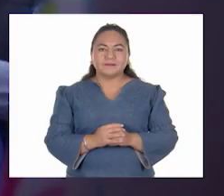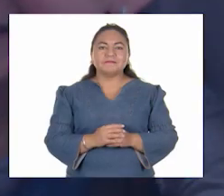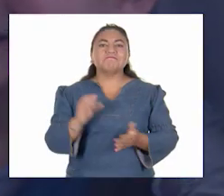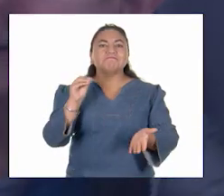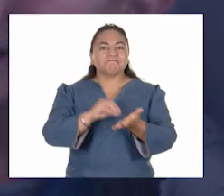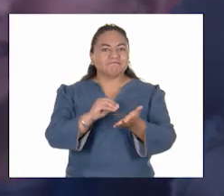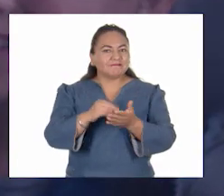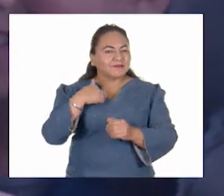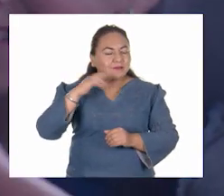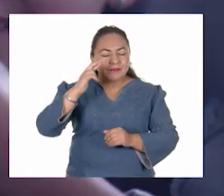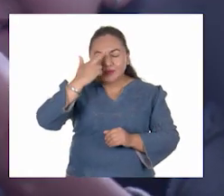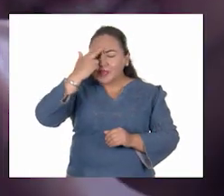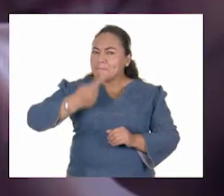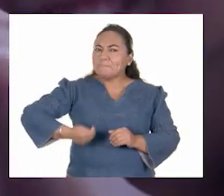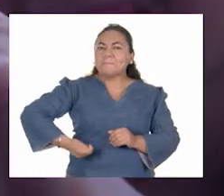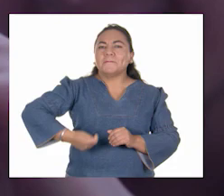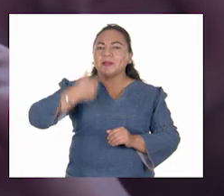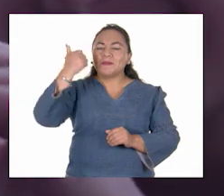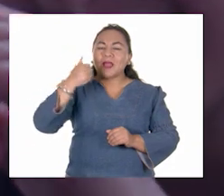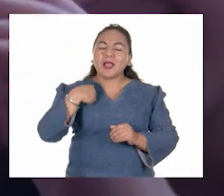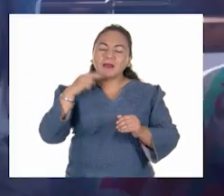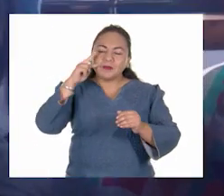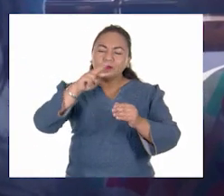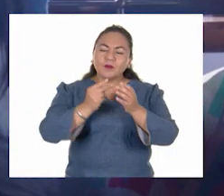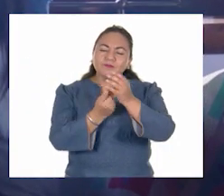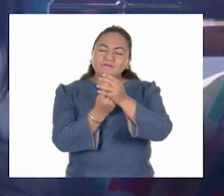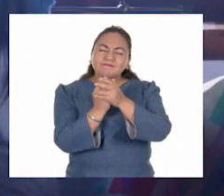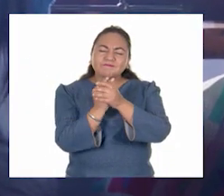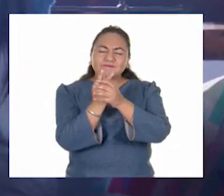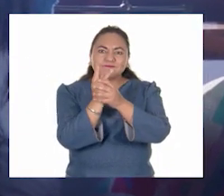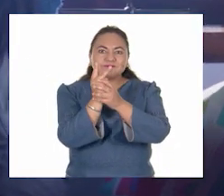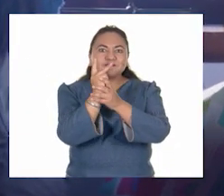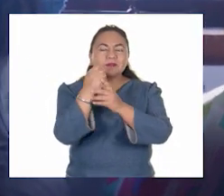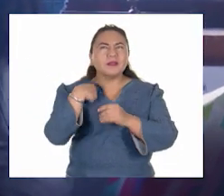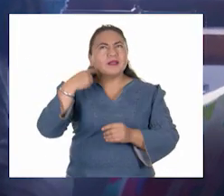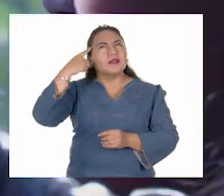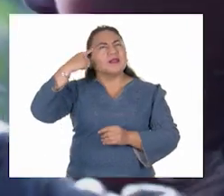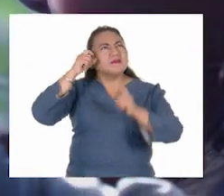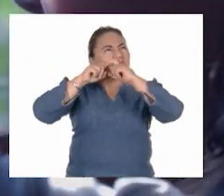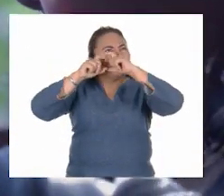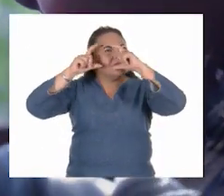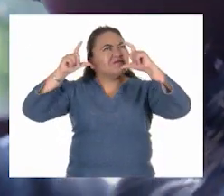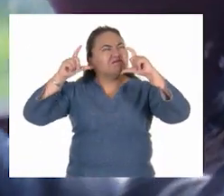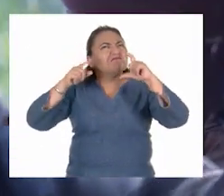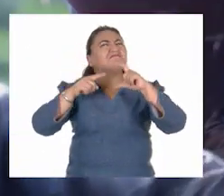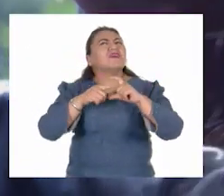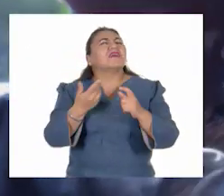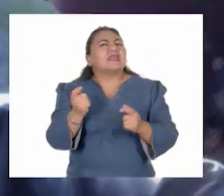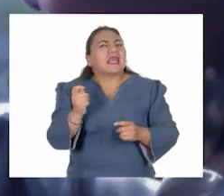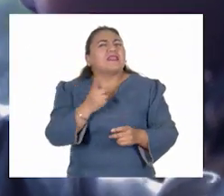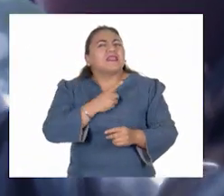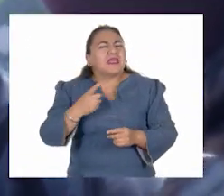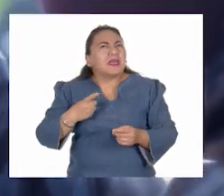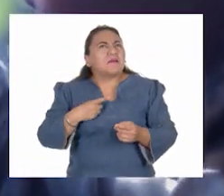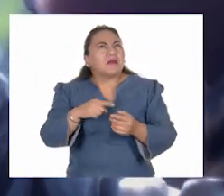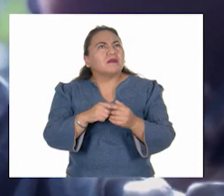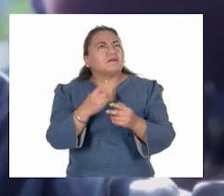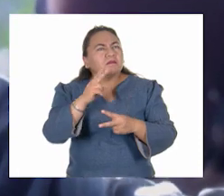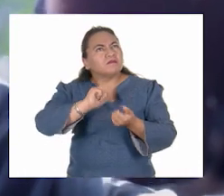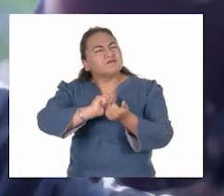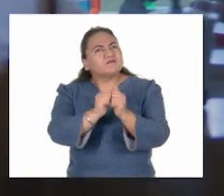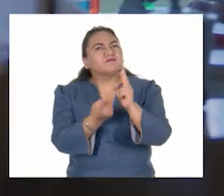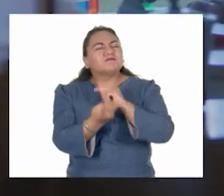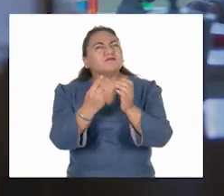Todavía me acuerdo la primera vez que vi germinar una plantita y en mi cabeza solo podía pensar qué tenía que pasar en él para que